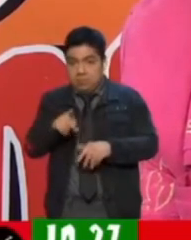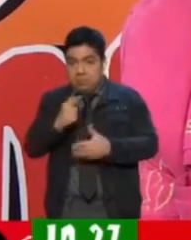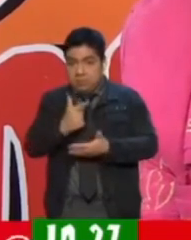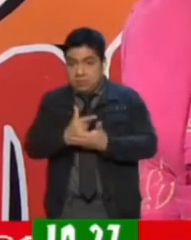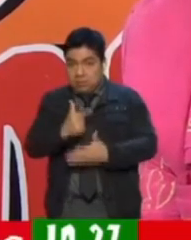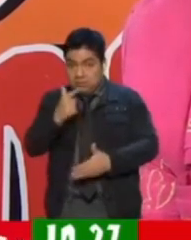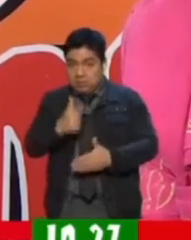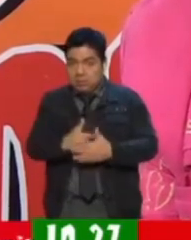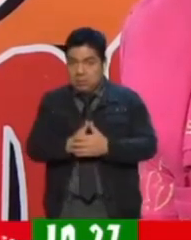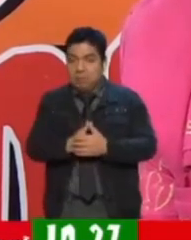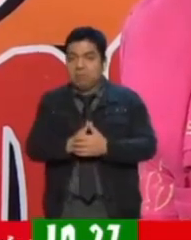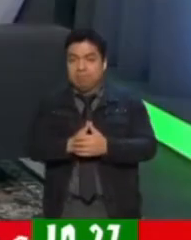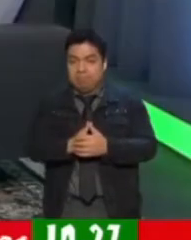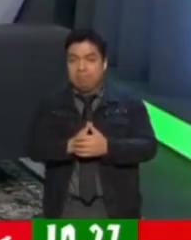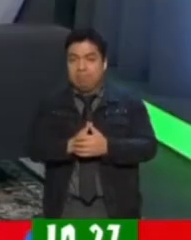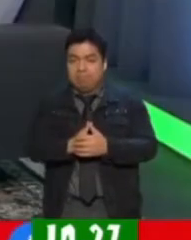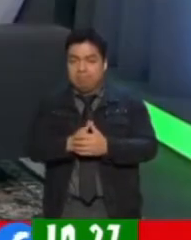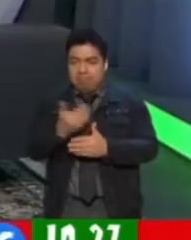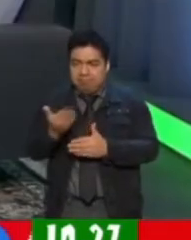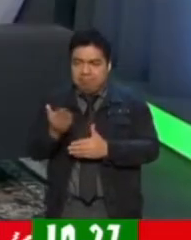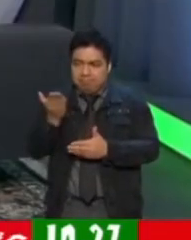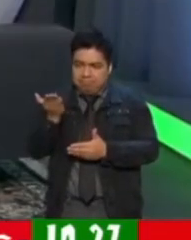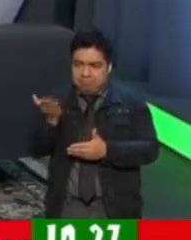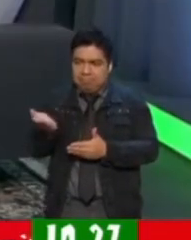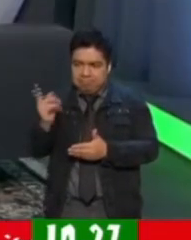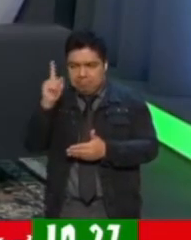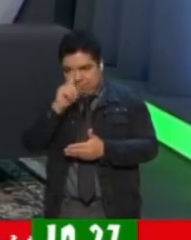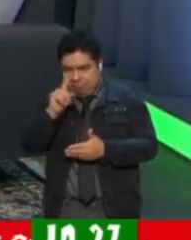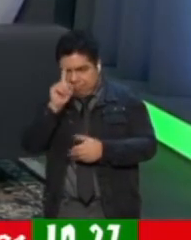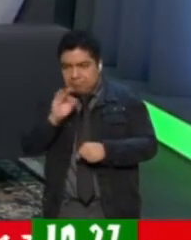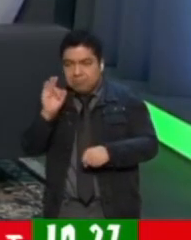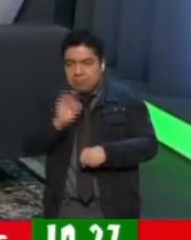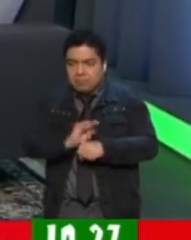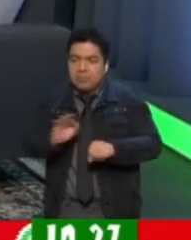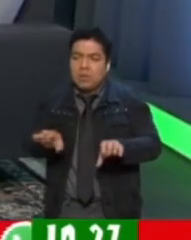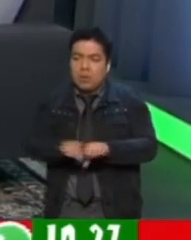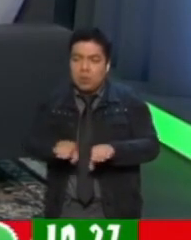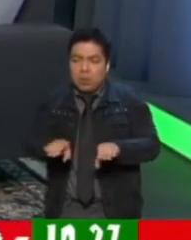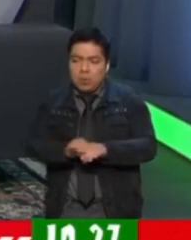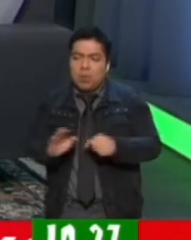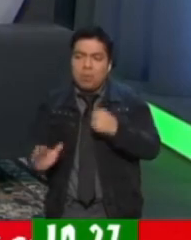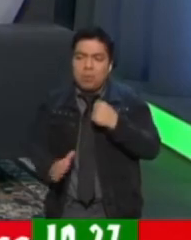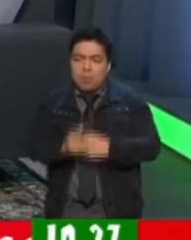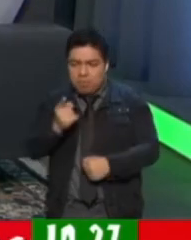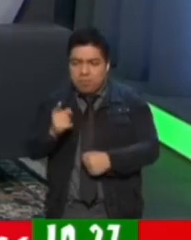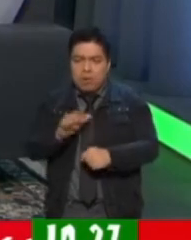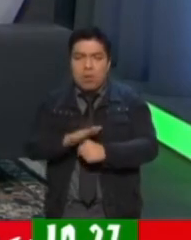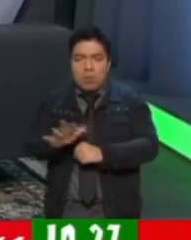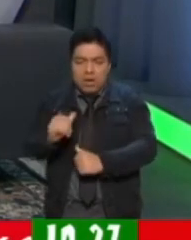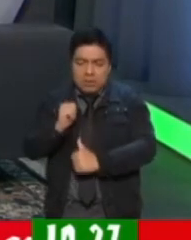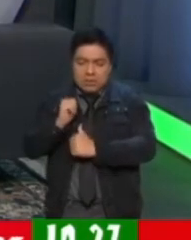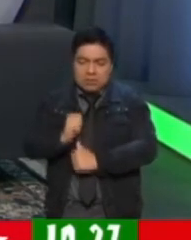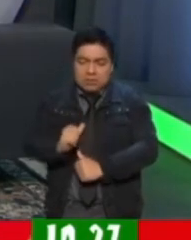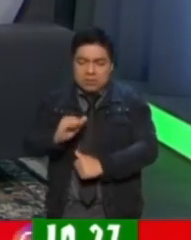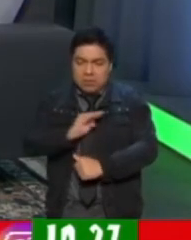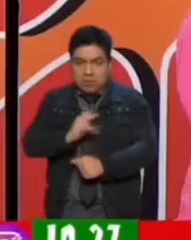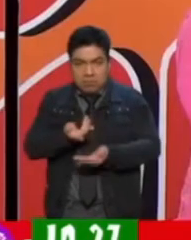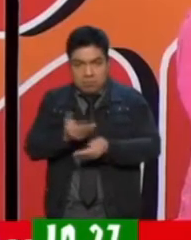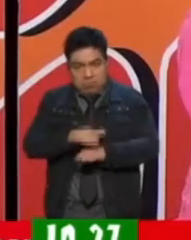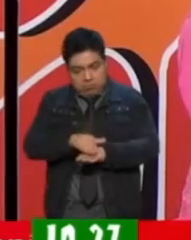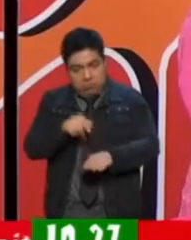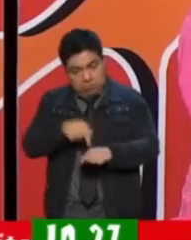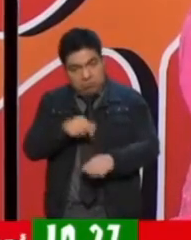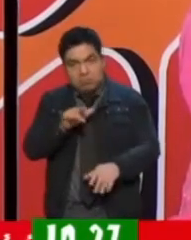rudísimo. Está muy rudo. Y pides una asesoría para justamente saber cuál es la causa, qué autoridad es la que te está... No, y bueno, y tratar de que